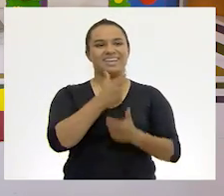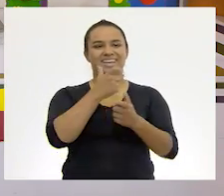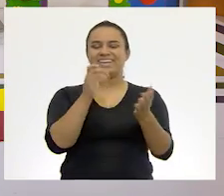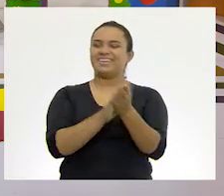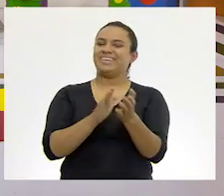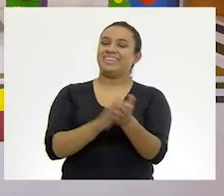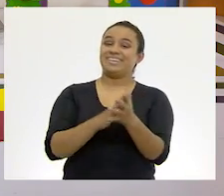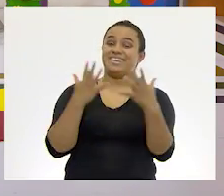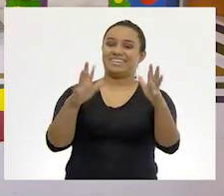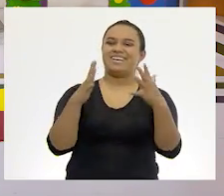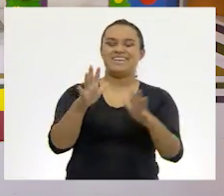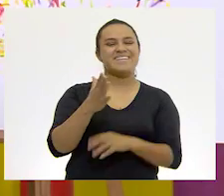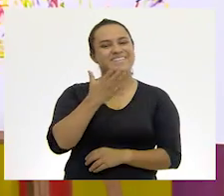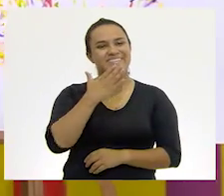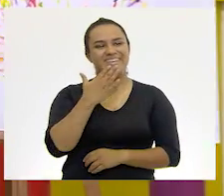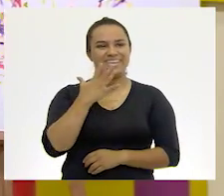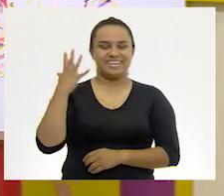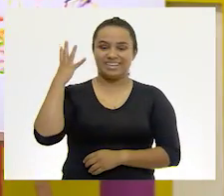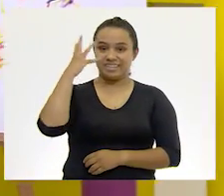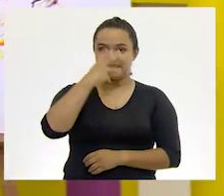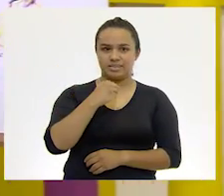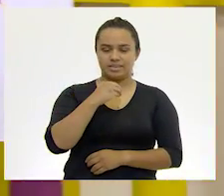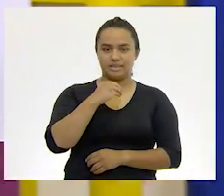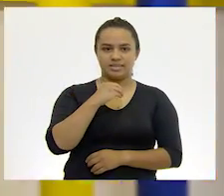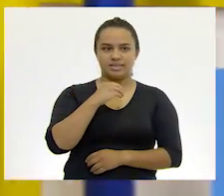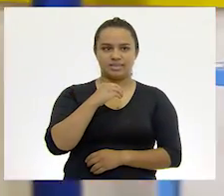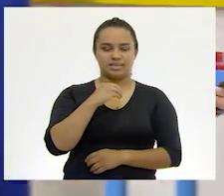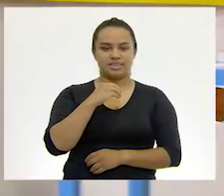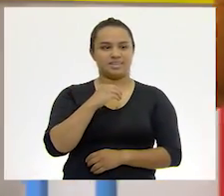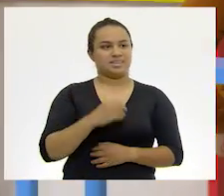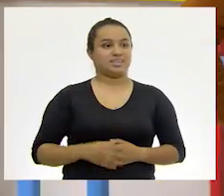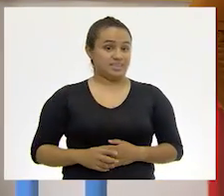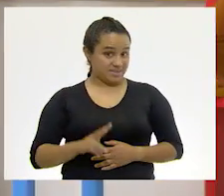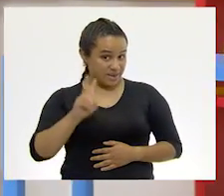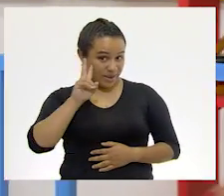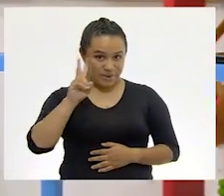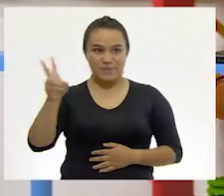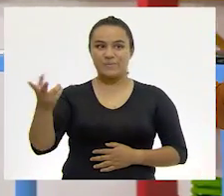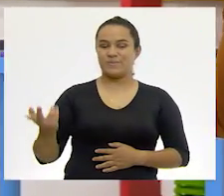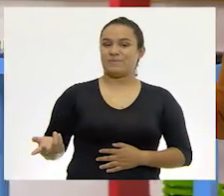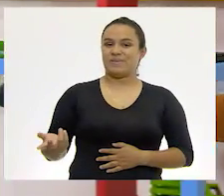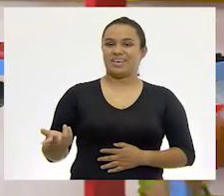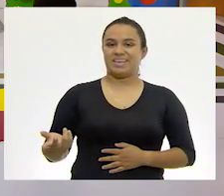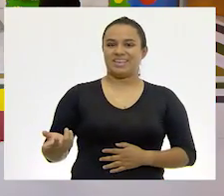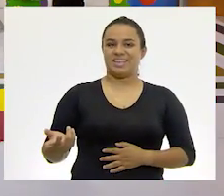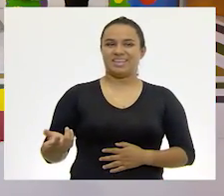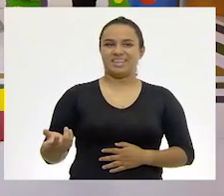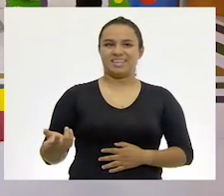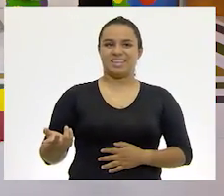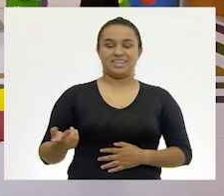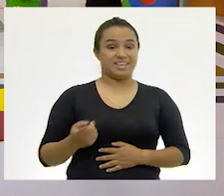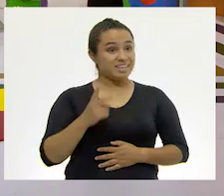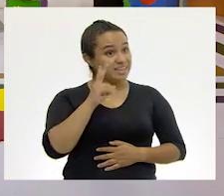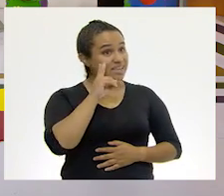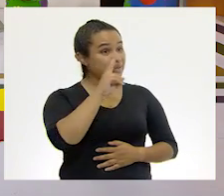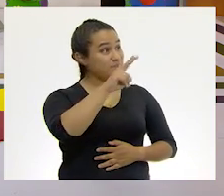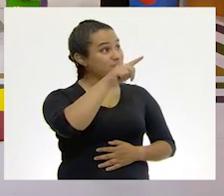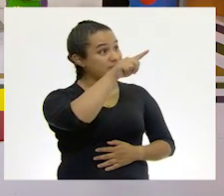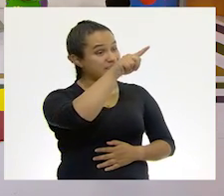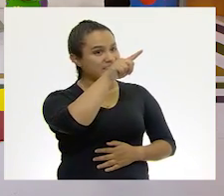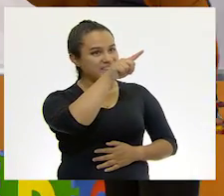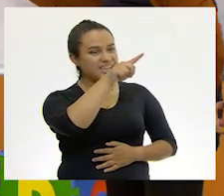¡Bravo! ¡Qué bonito! ¡Oh! ¡Vean nomás! ¡Y mira